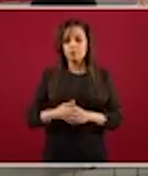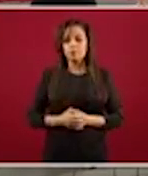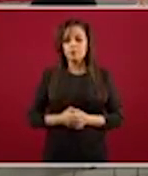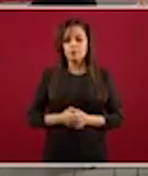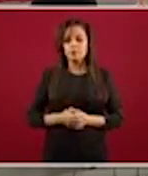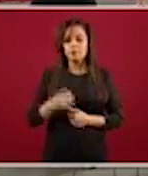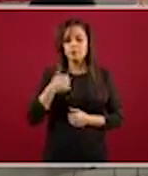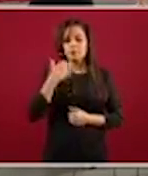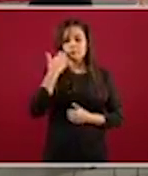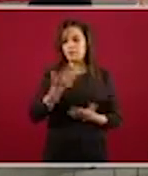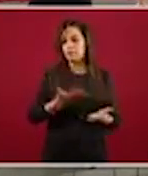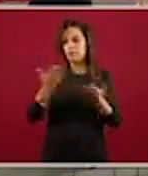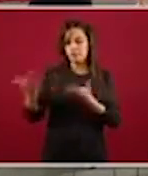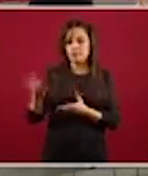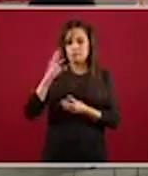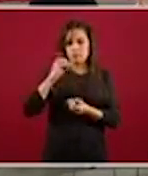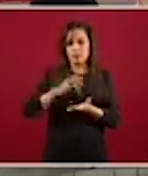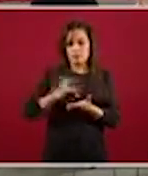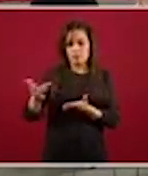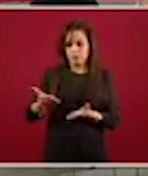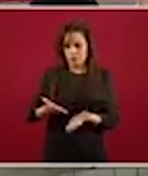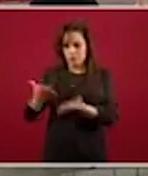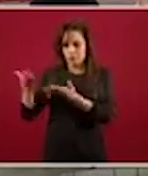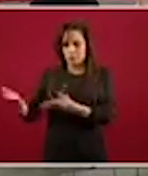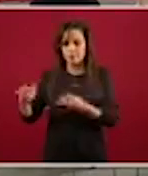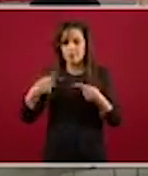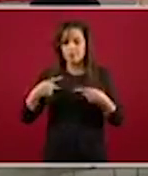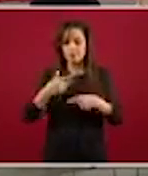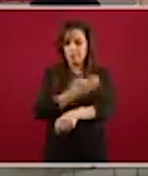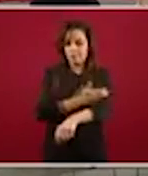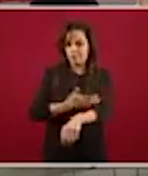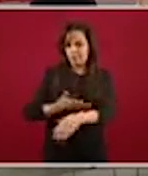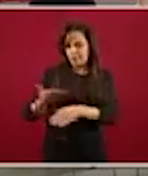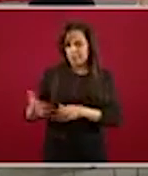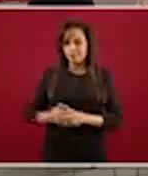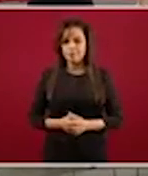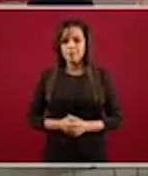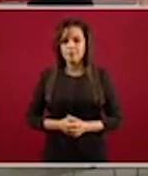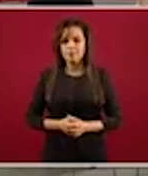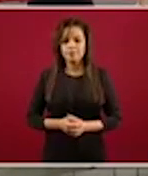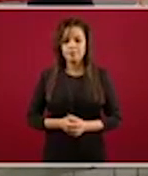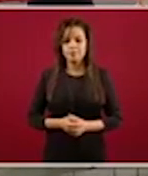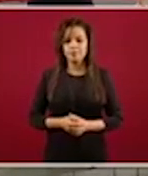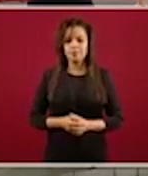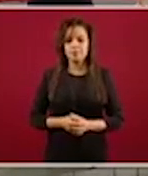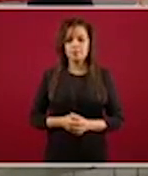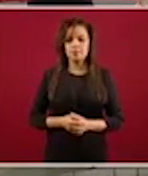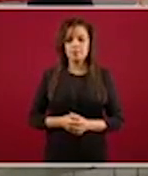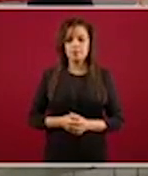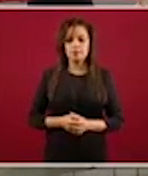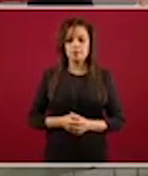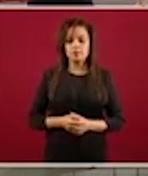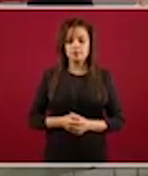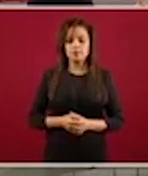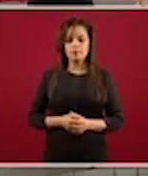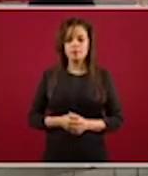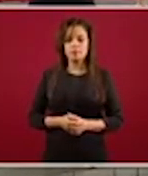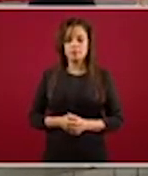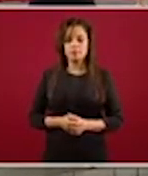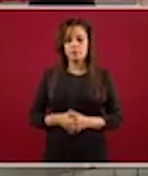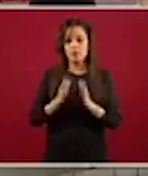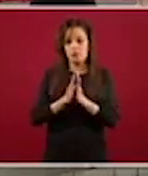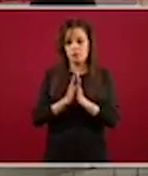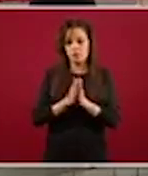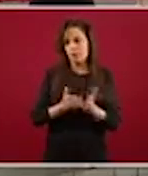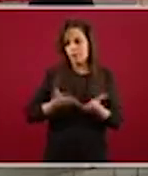técnico presentándolos en lo individual y pidiéndoles, si son tan amables, de pasar a continuar las labores,